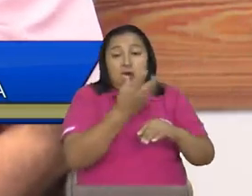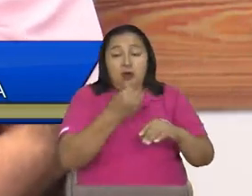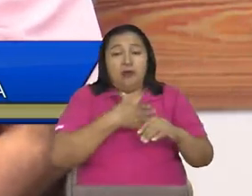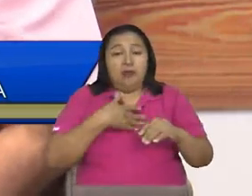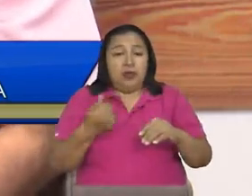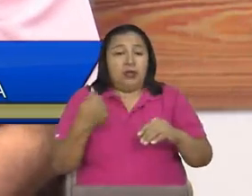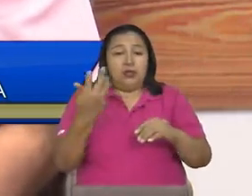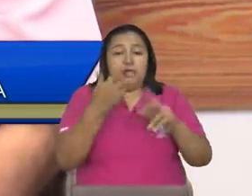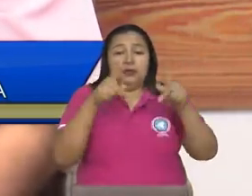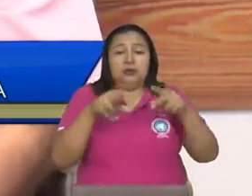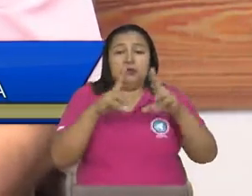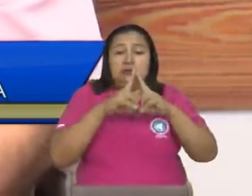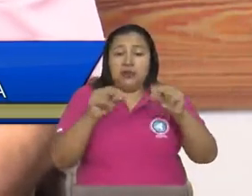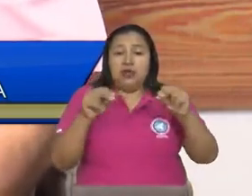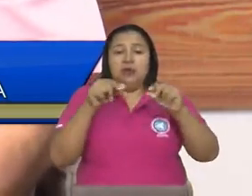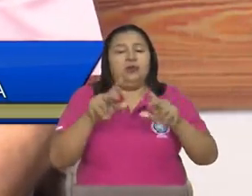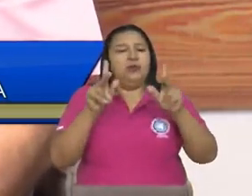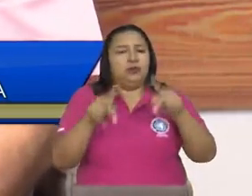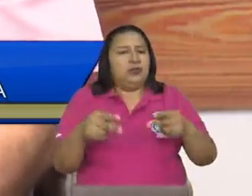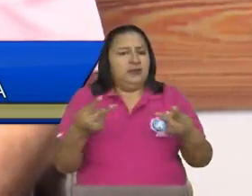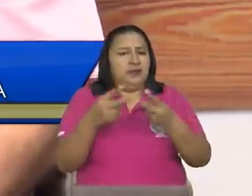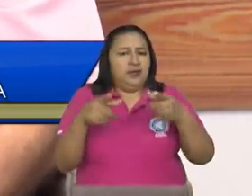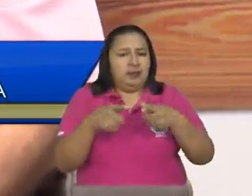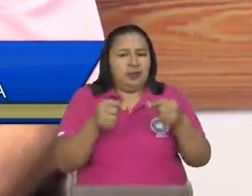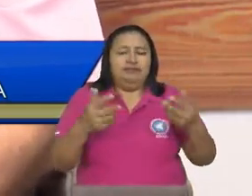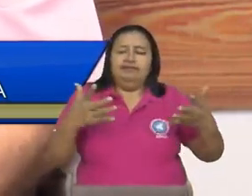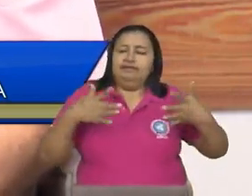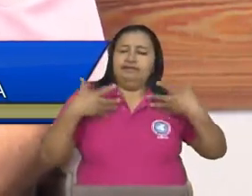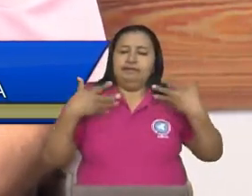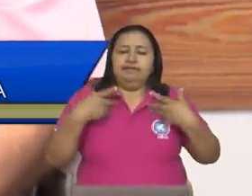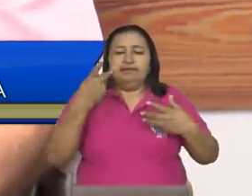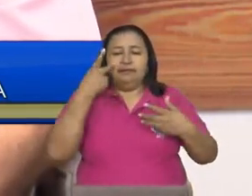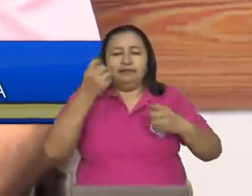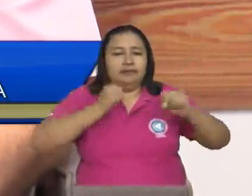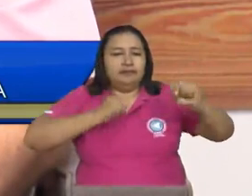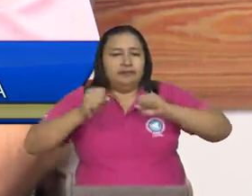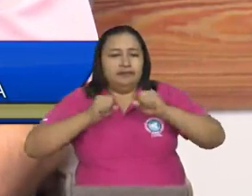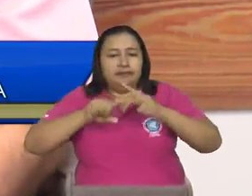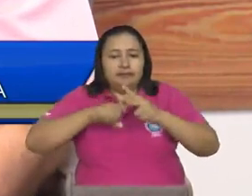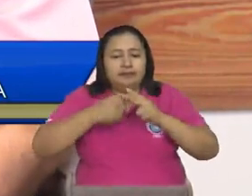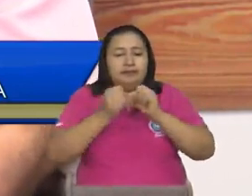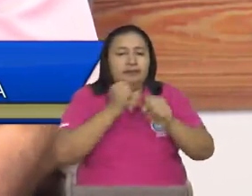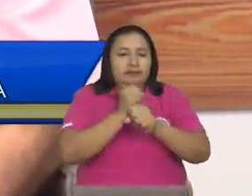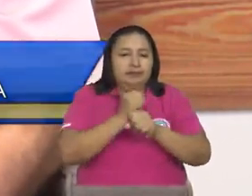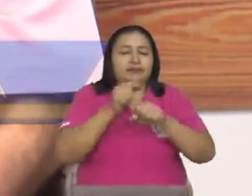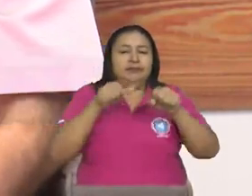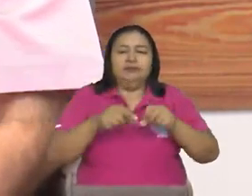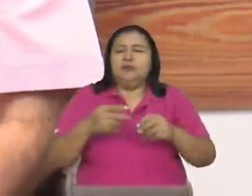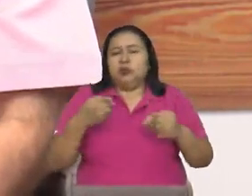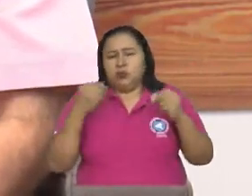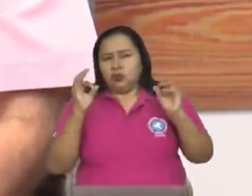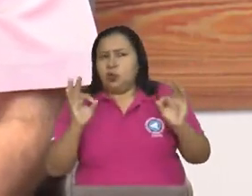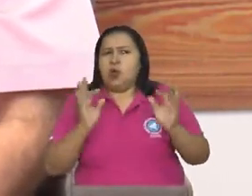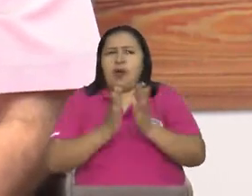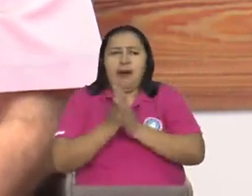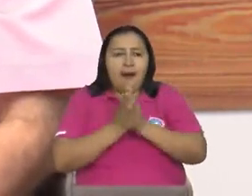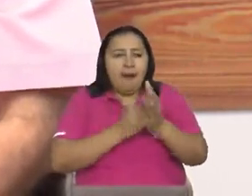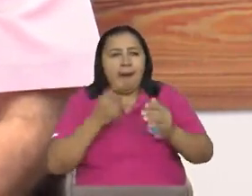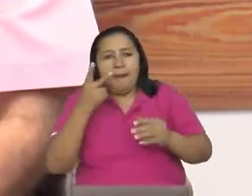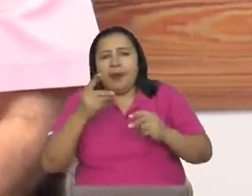nicaragüenses, a todos los capitalinos. Contentísimo de ver el dinamismo con que ha arrancado el año. Sí. Muy entusiasmados con